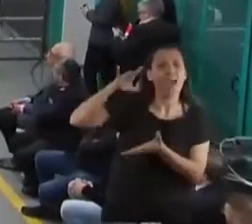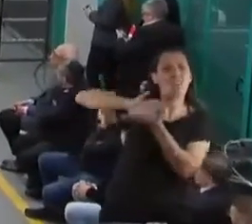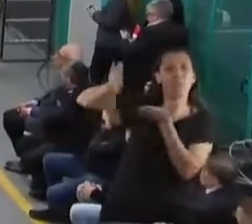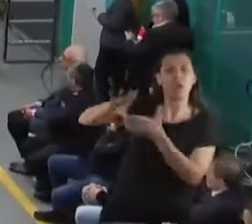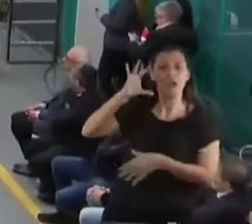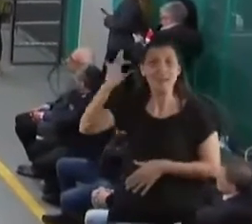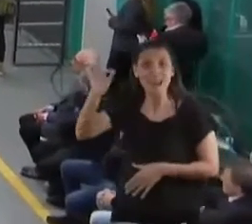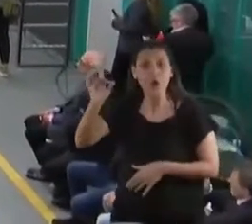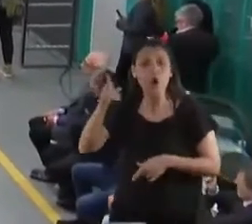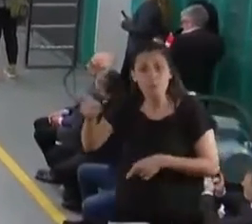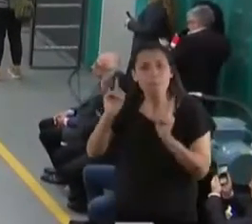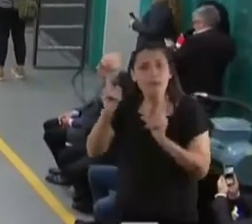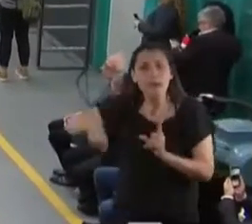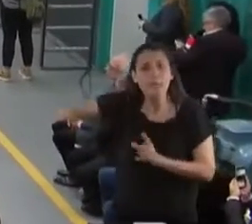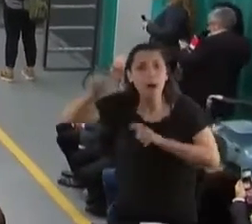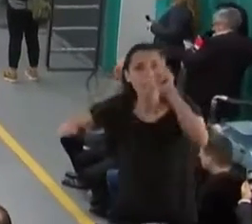Esos personajes